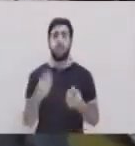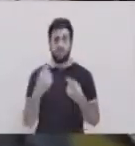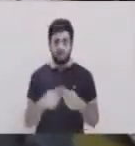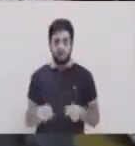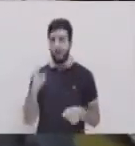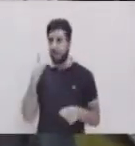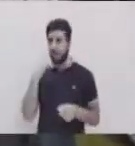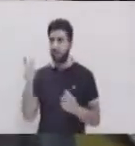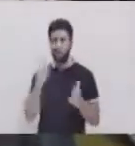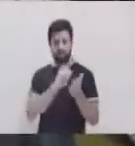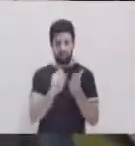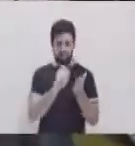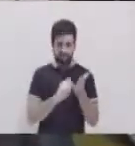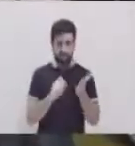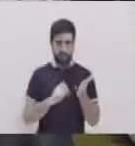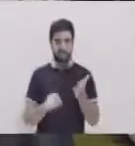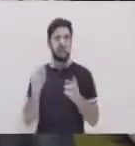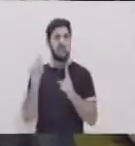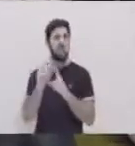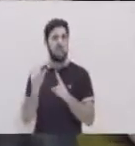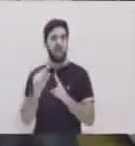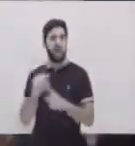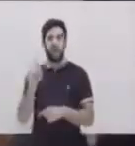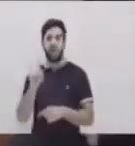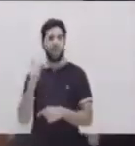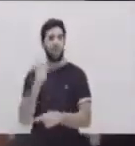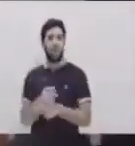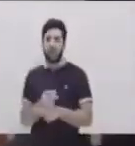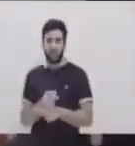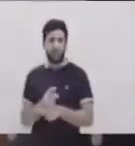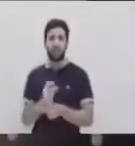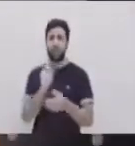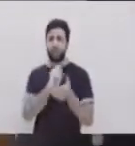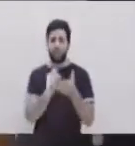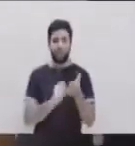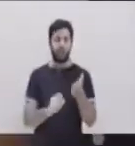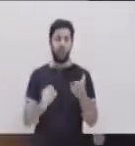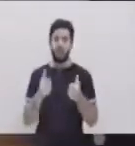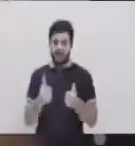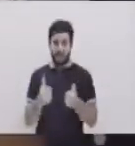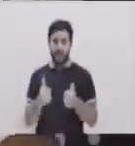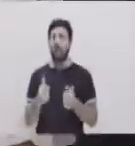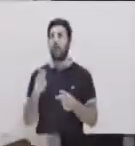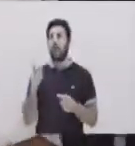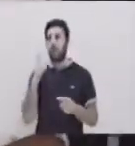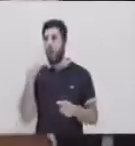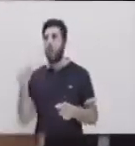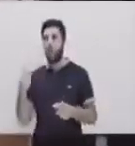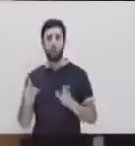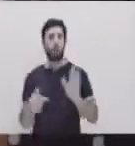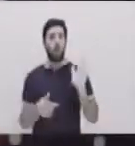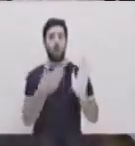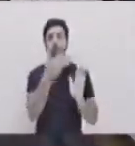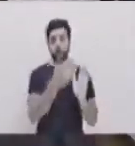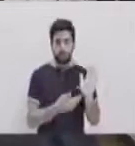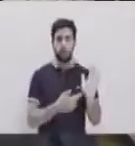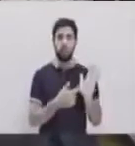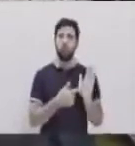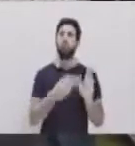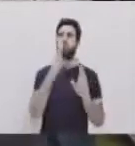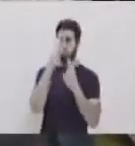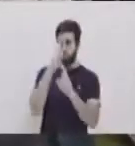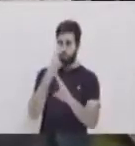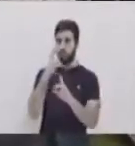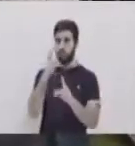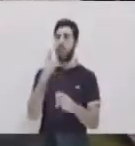la redacción, pues hay partes o palabras que no son las adecuadas, no están correctamente escritas, a diferencia de este que va dirigido pues a